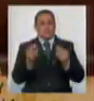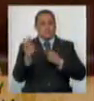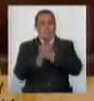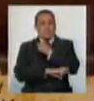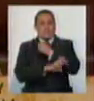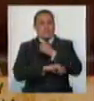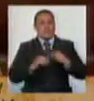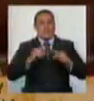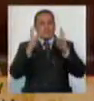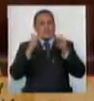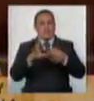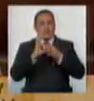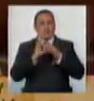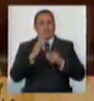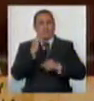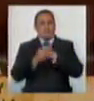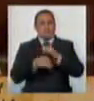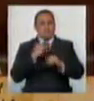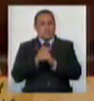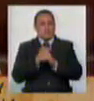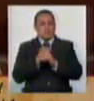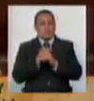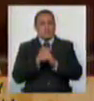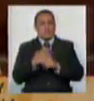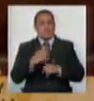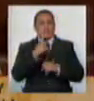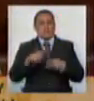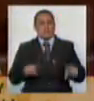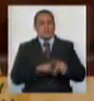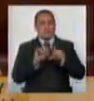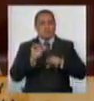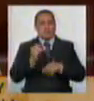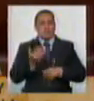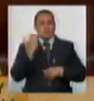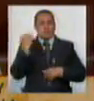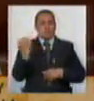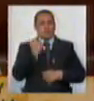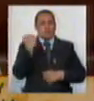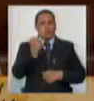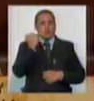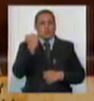en el tema de sus relaciones internacionales, es la recientemente lograda